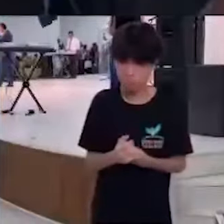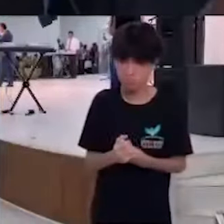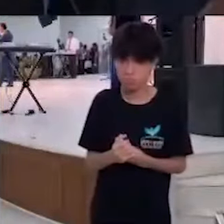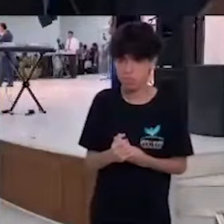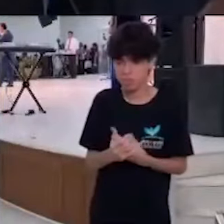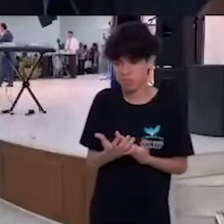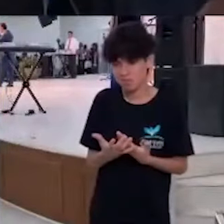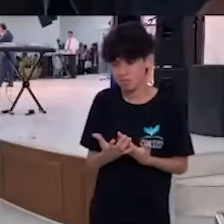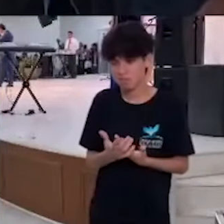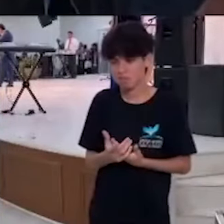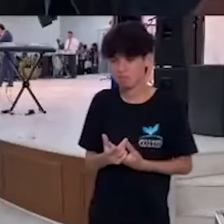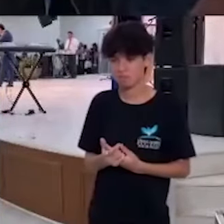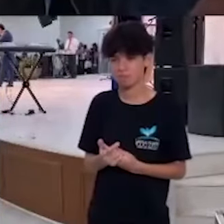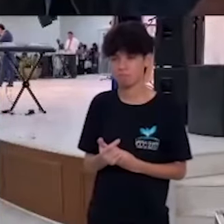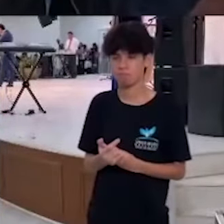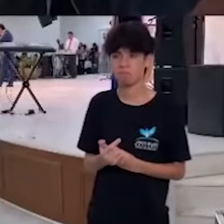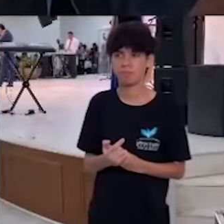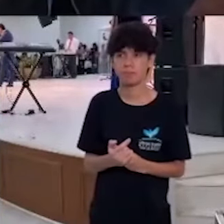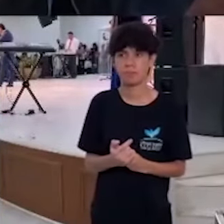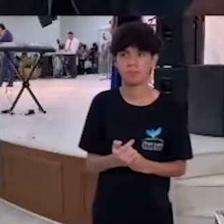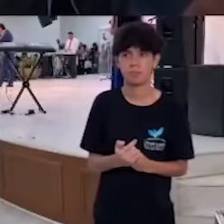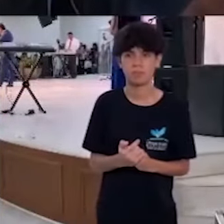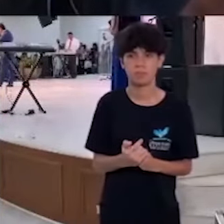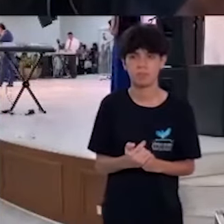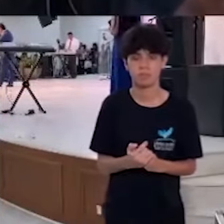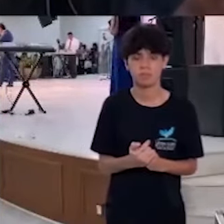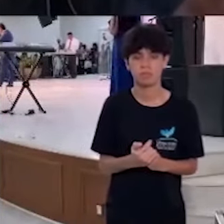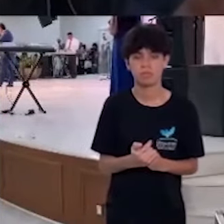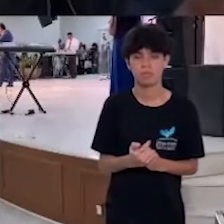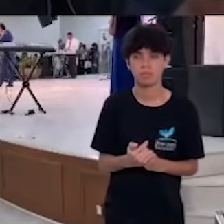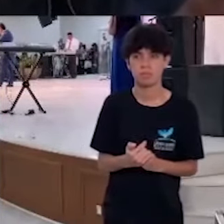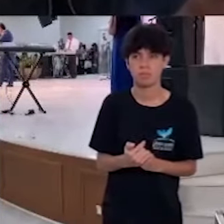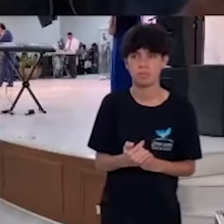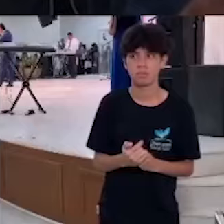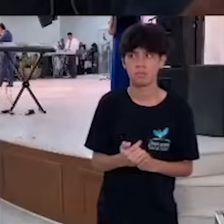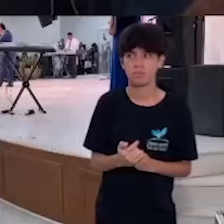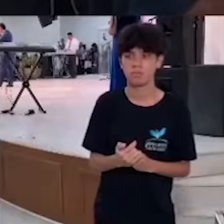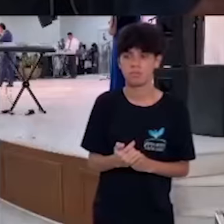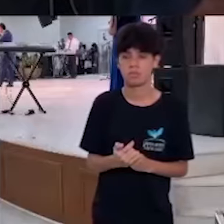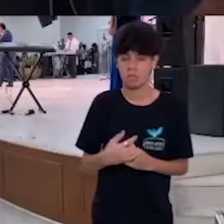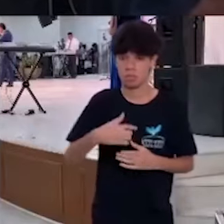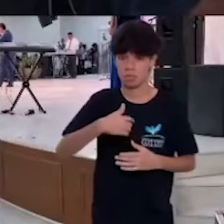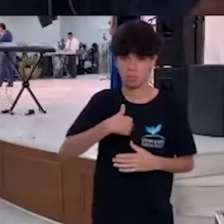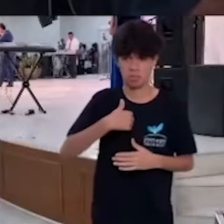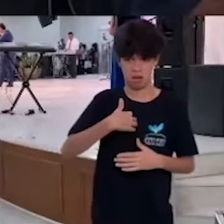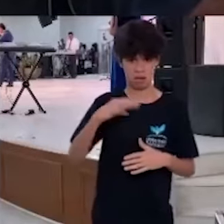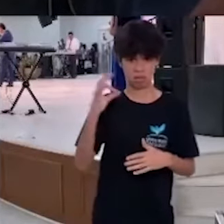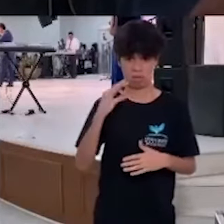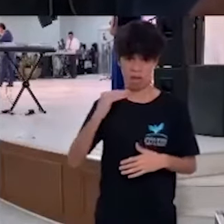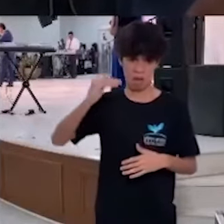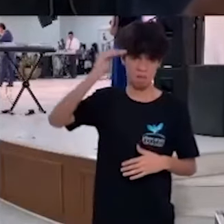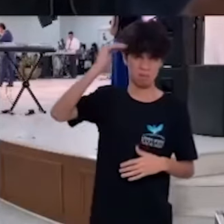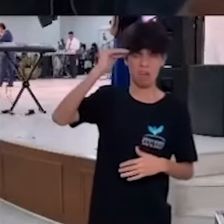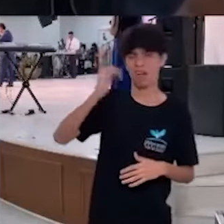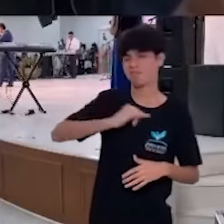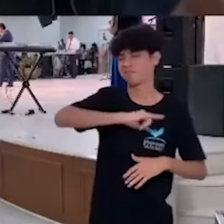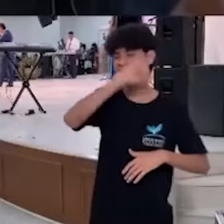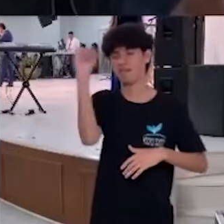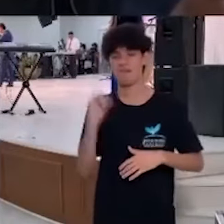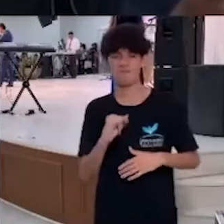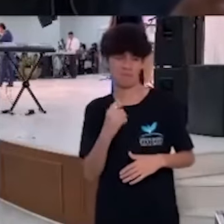que, aunque creo que jamás pudiera yo caer en este pecado,